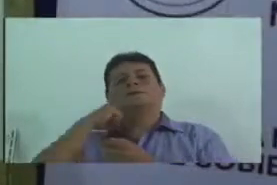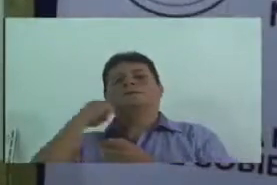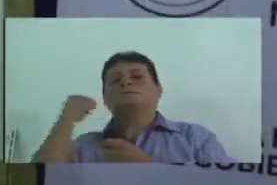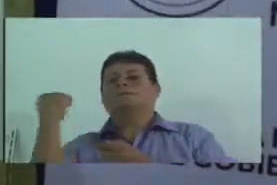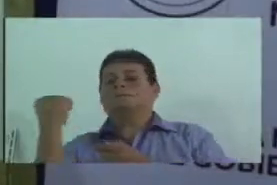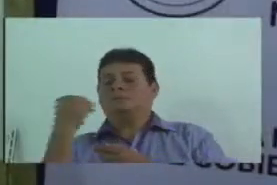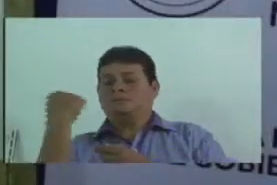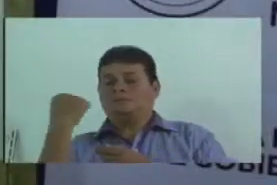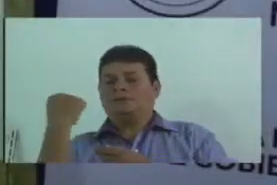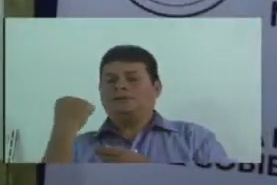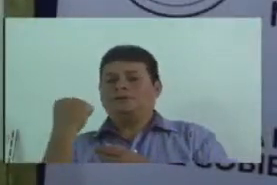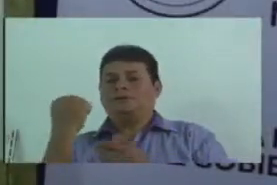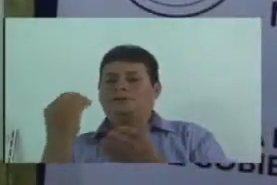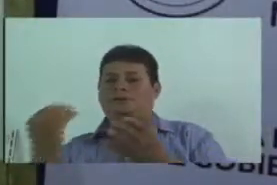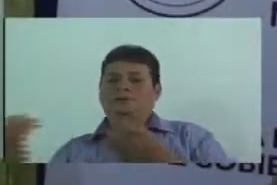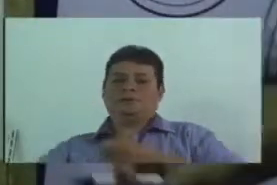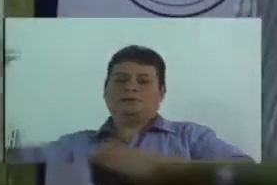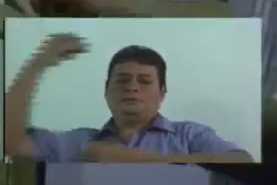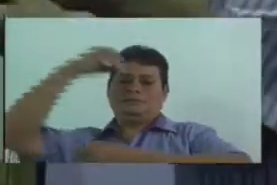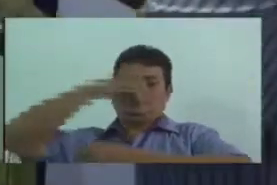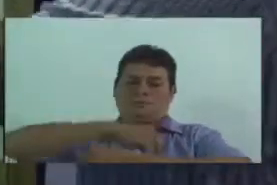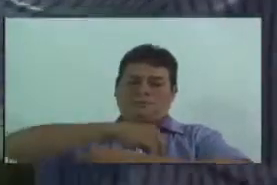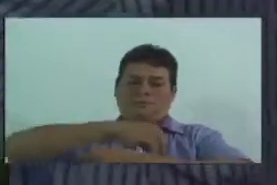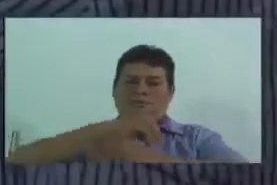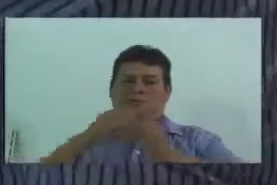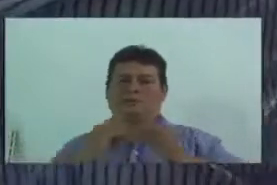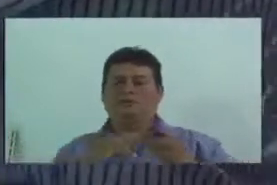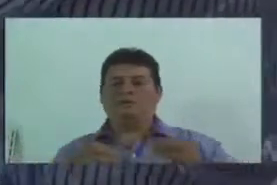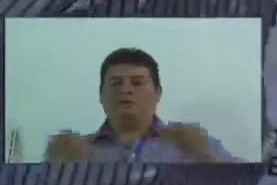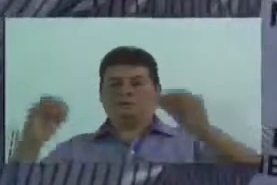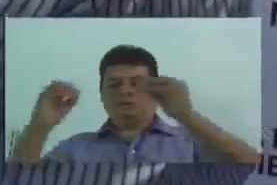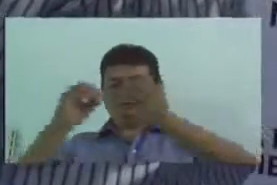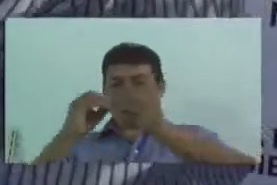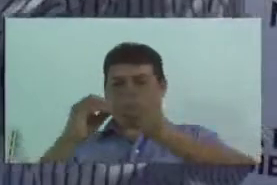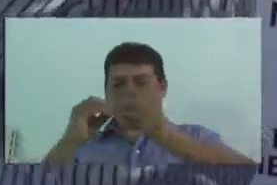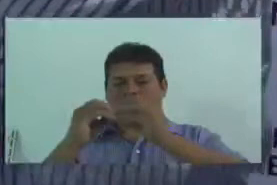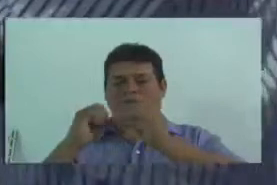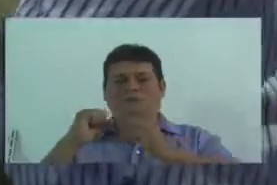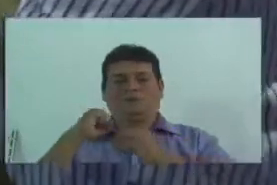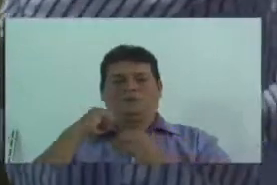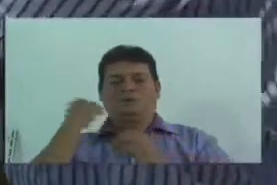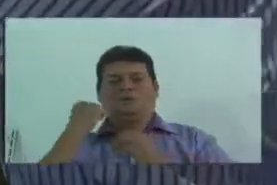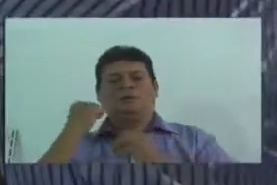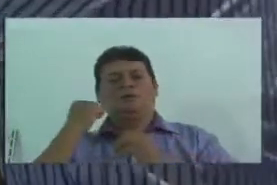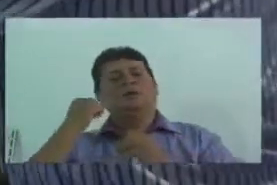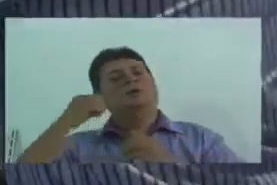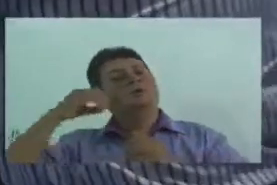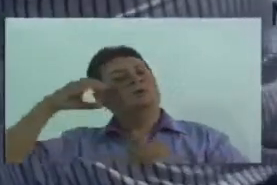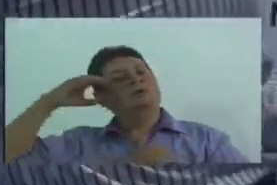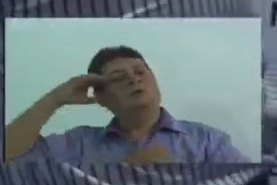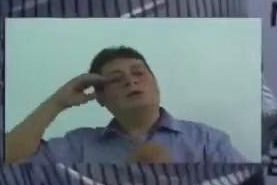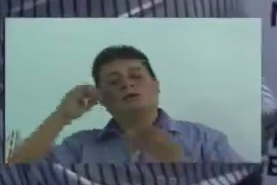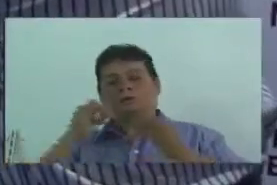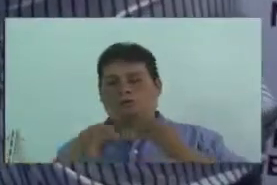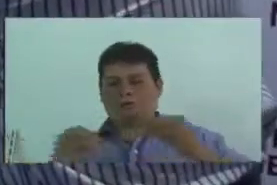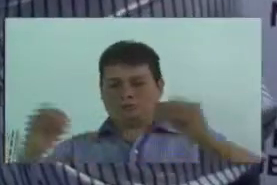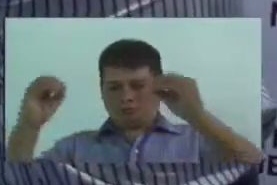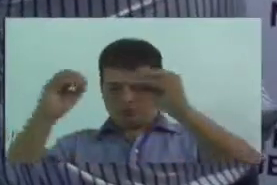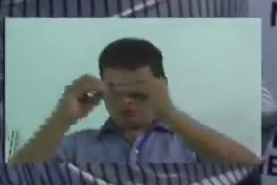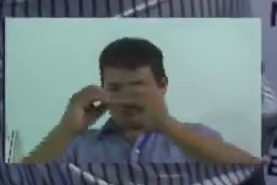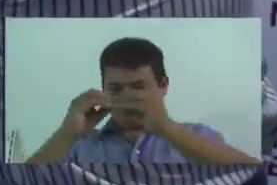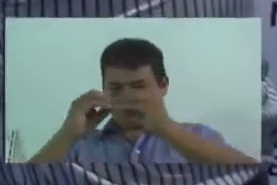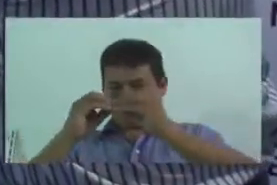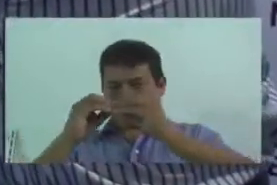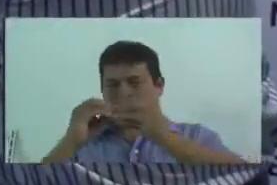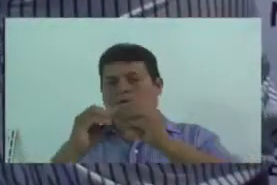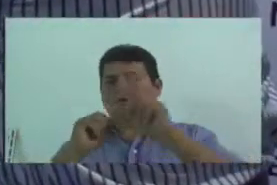Utilizamos el semicírculo y empezamos, ubicamos, no nos olvidemos, ¿dónde ubicamos el punto medio? En el origen.